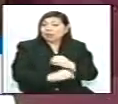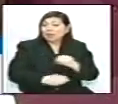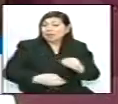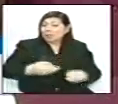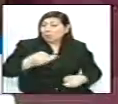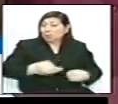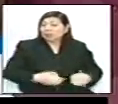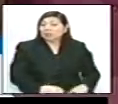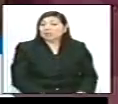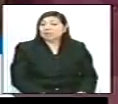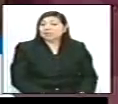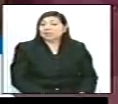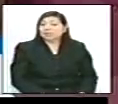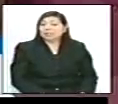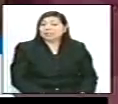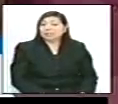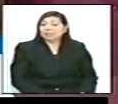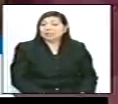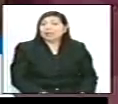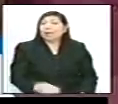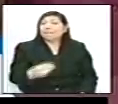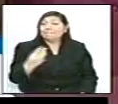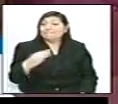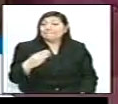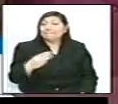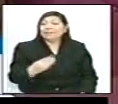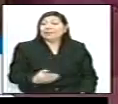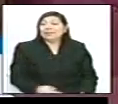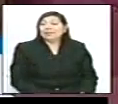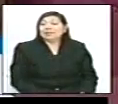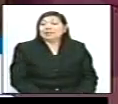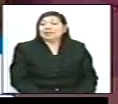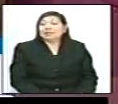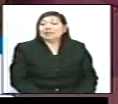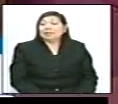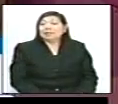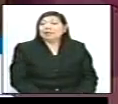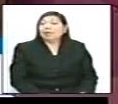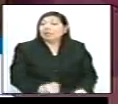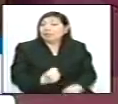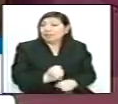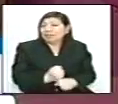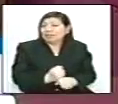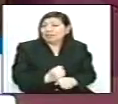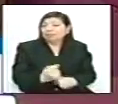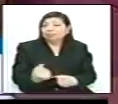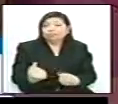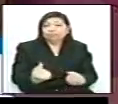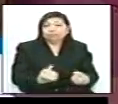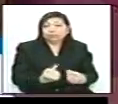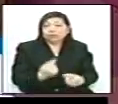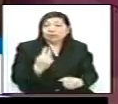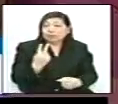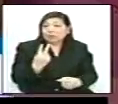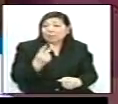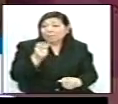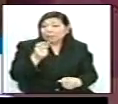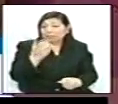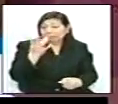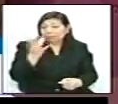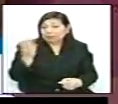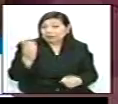Justicia. El día miércoles tenemos una actividad en la que van a participar dos